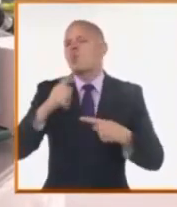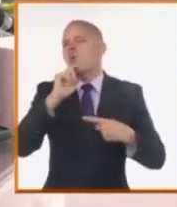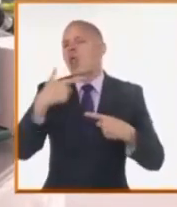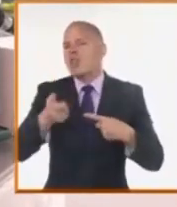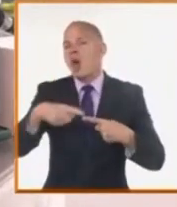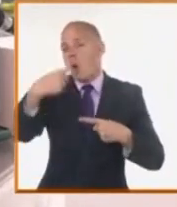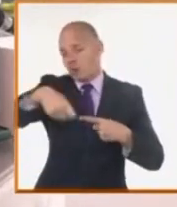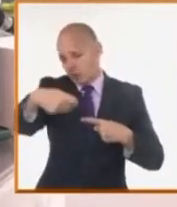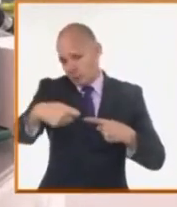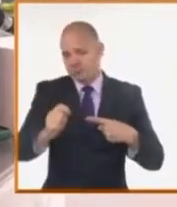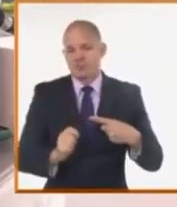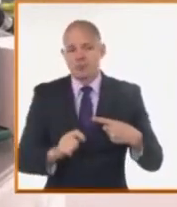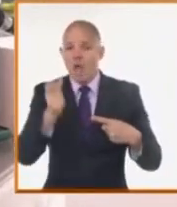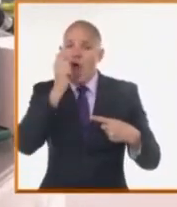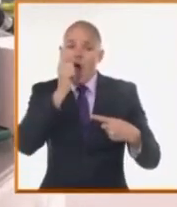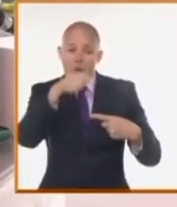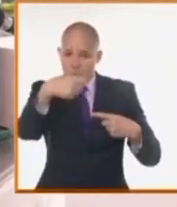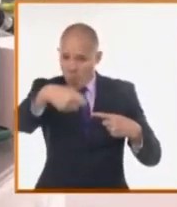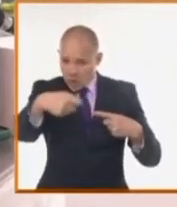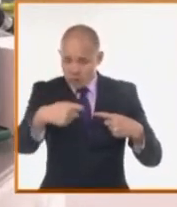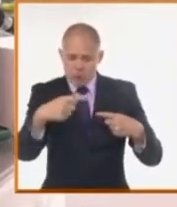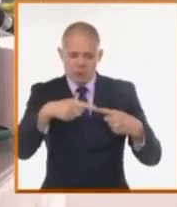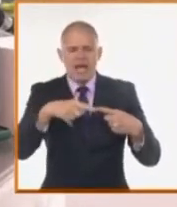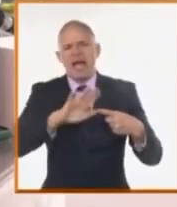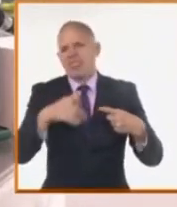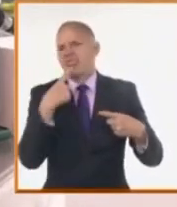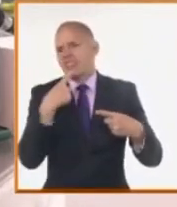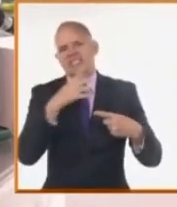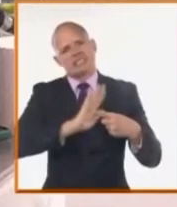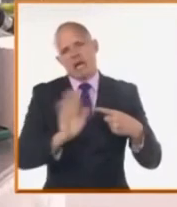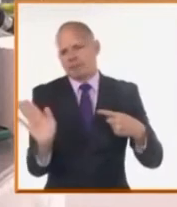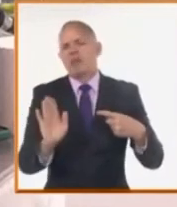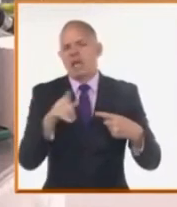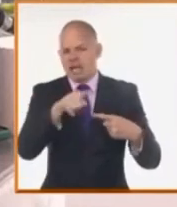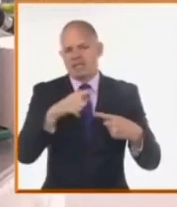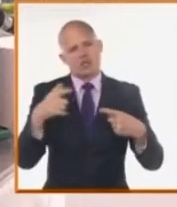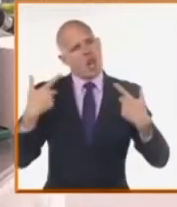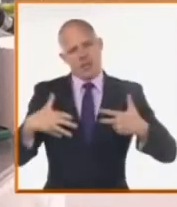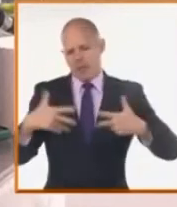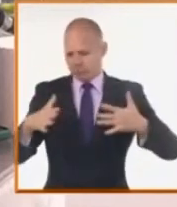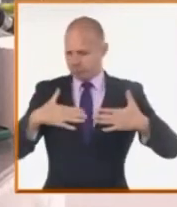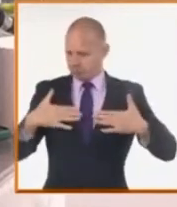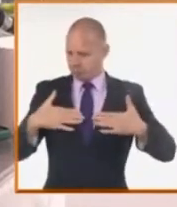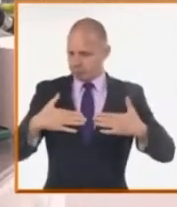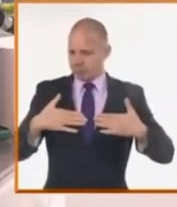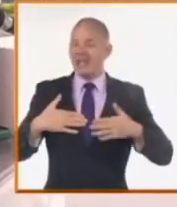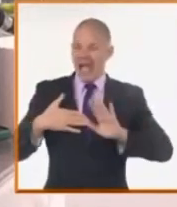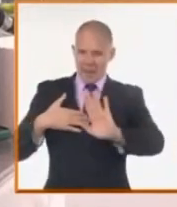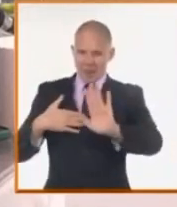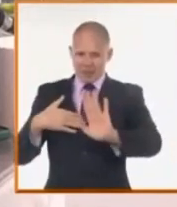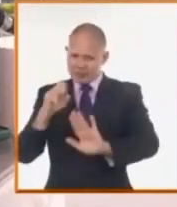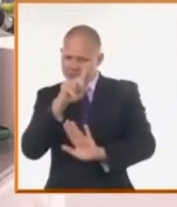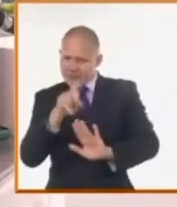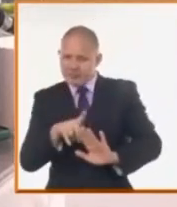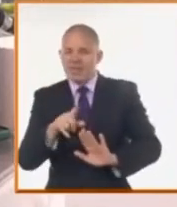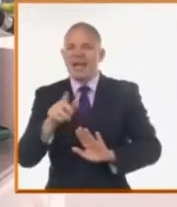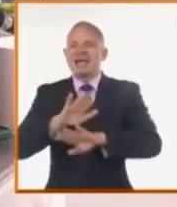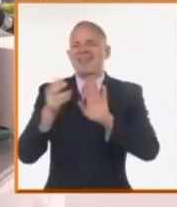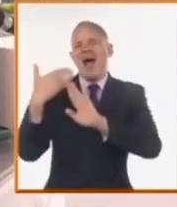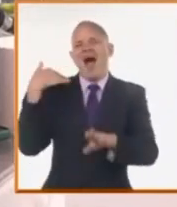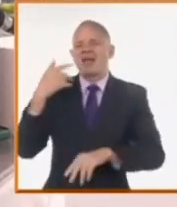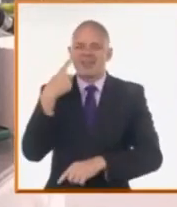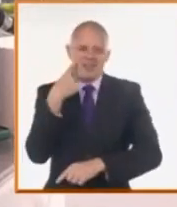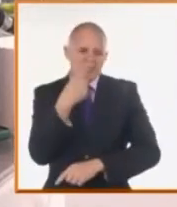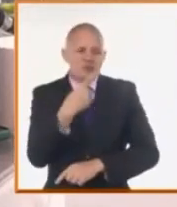pega si recibió algún tipo de condena ninguno lo pudiste acusar ante los tribunales no Pero ellos si los